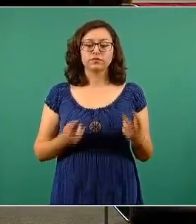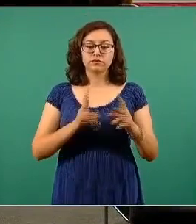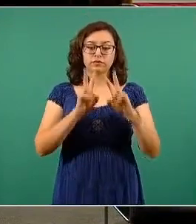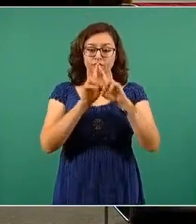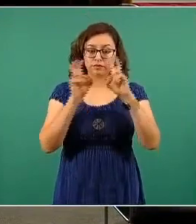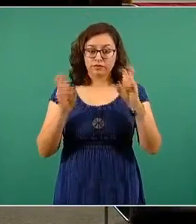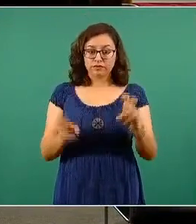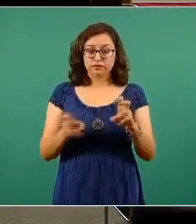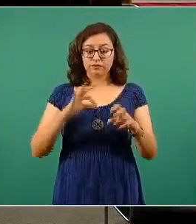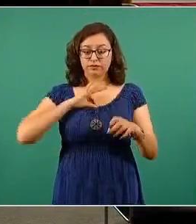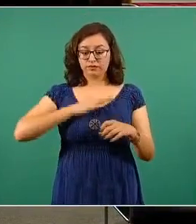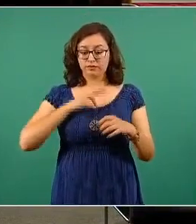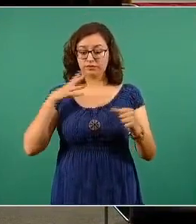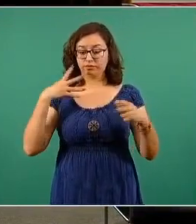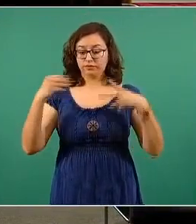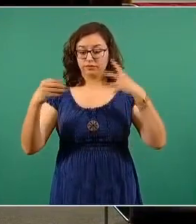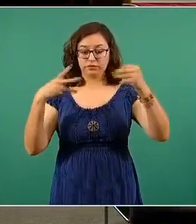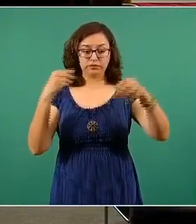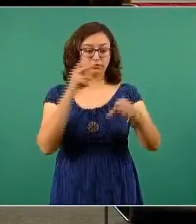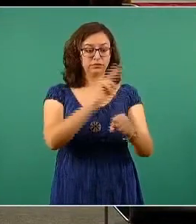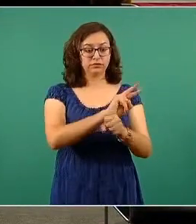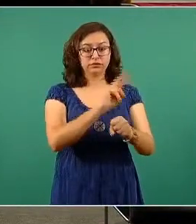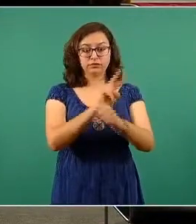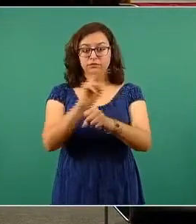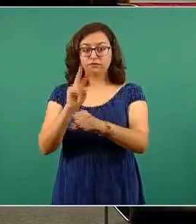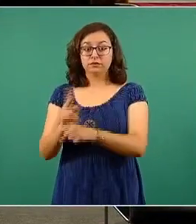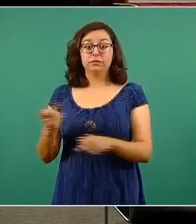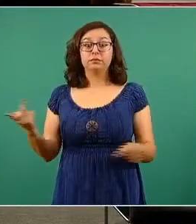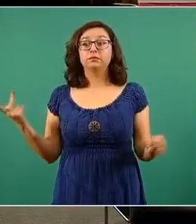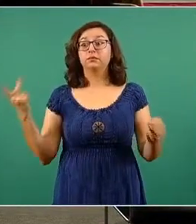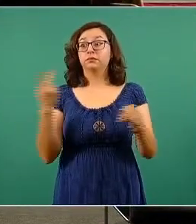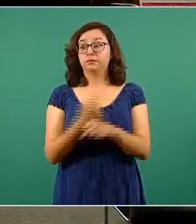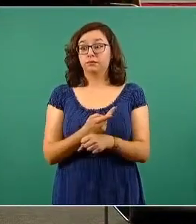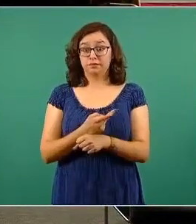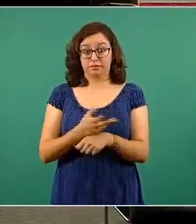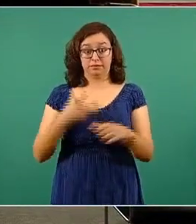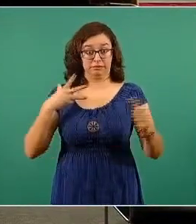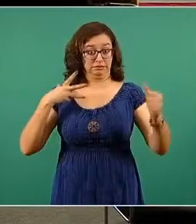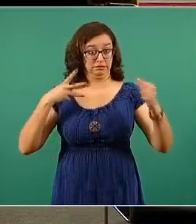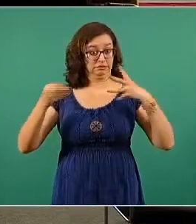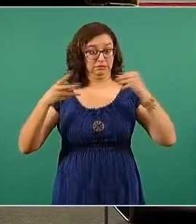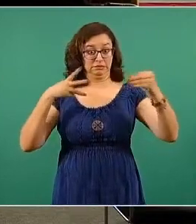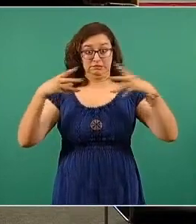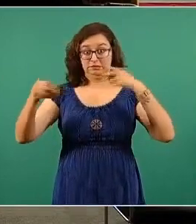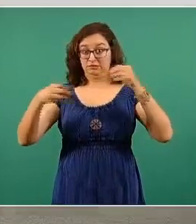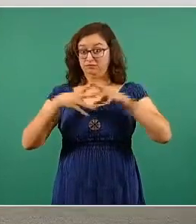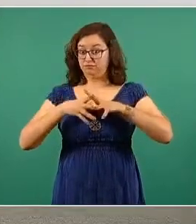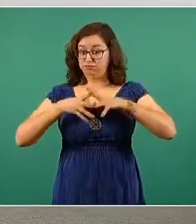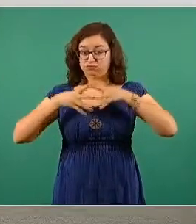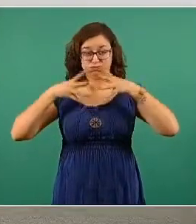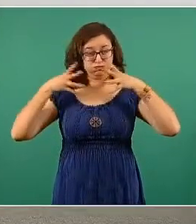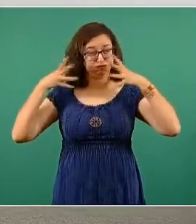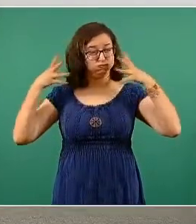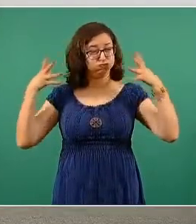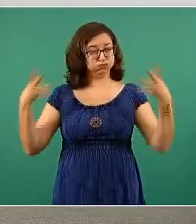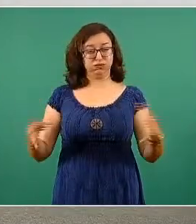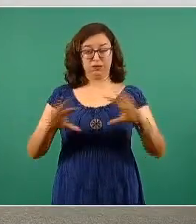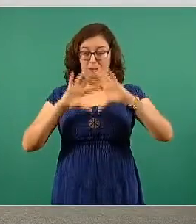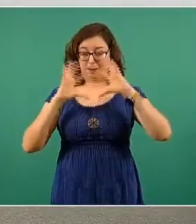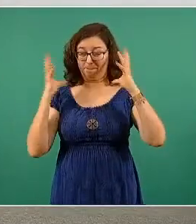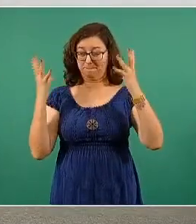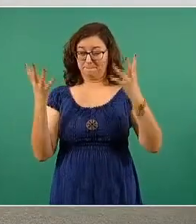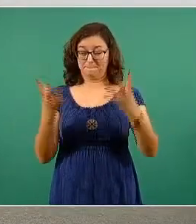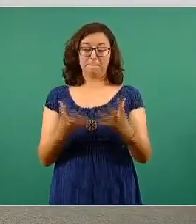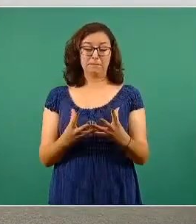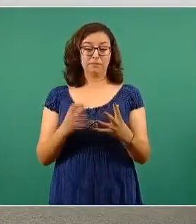epidemiológica es que cuando estamos ante eventos inconmensurables, como lo es una pandemia, y en este caso la epidemia de COVID-19 en el